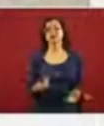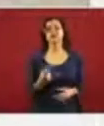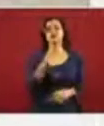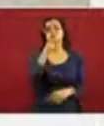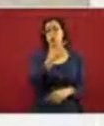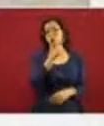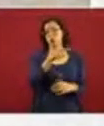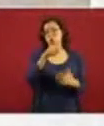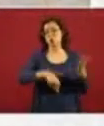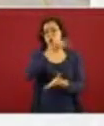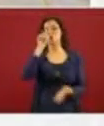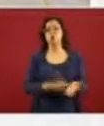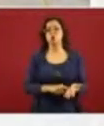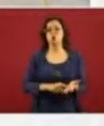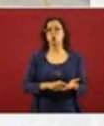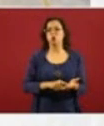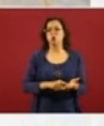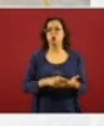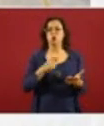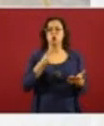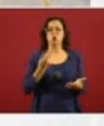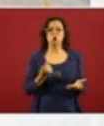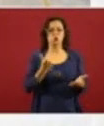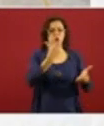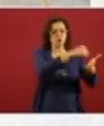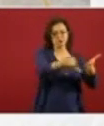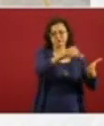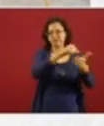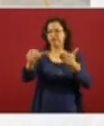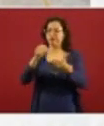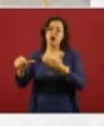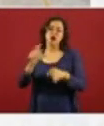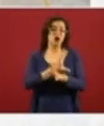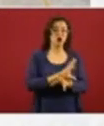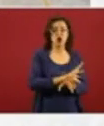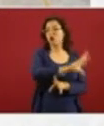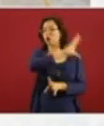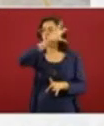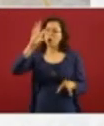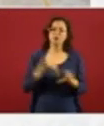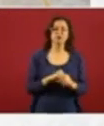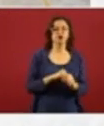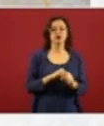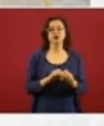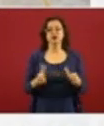gasolinera, combustibles, lubricantes, Chichi Suárez, SADCB, en la